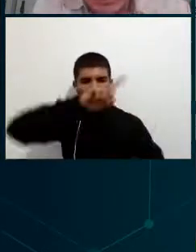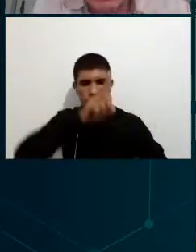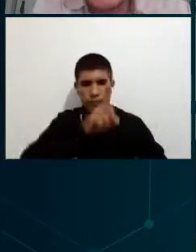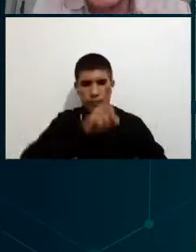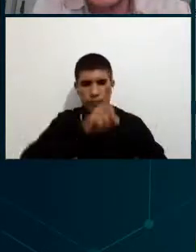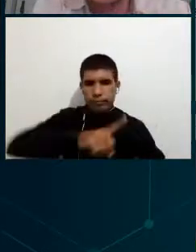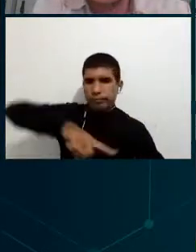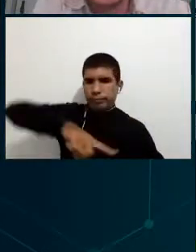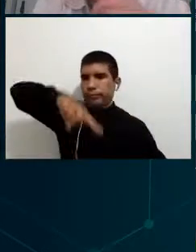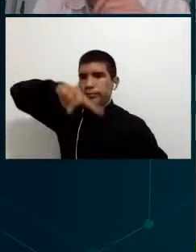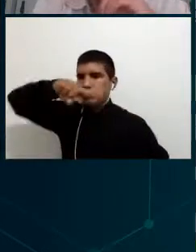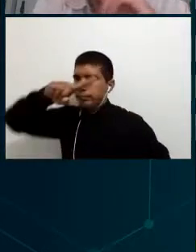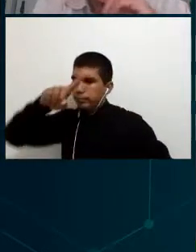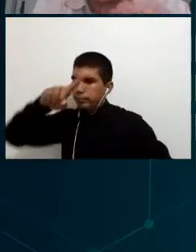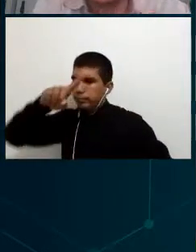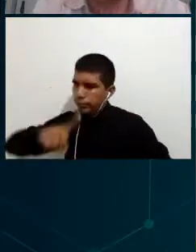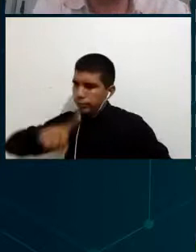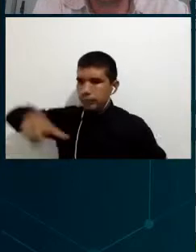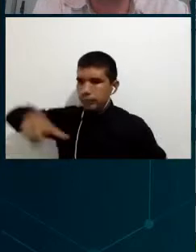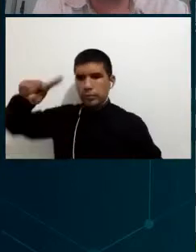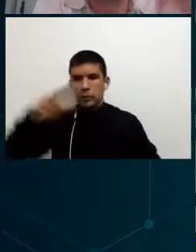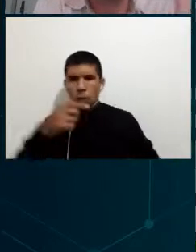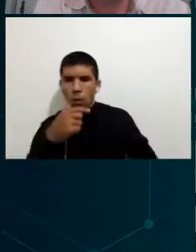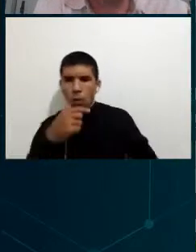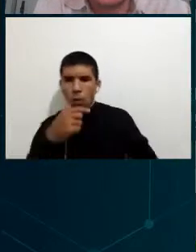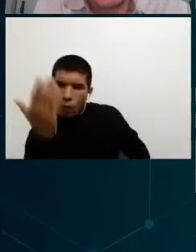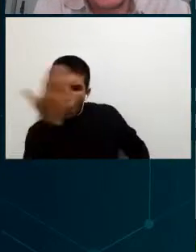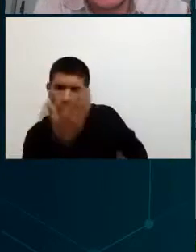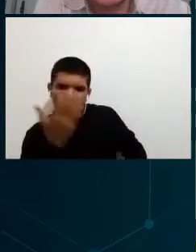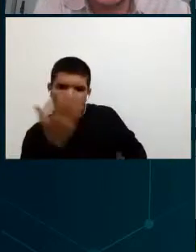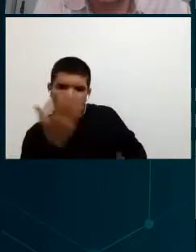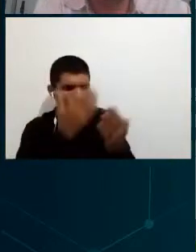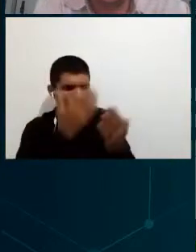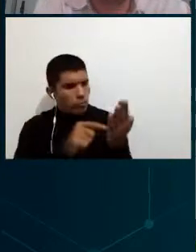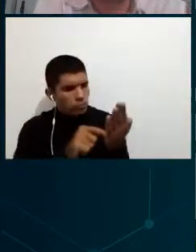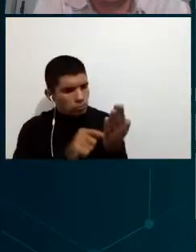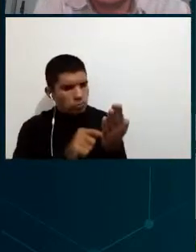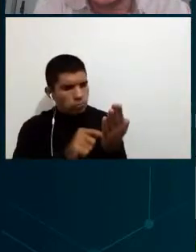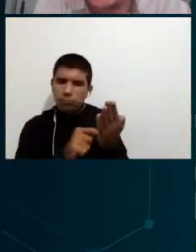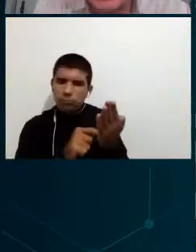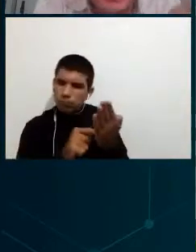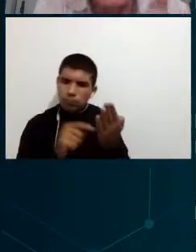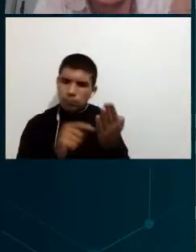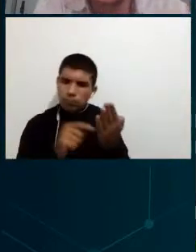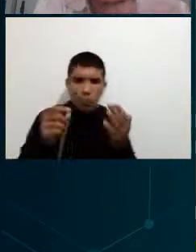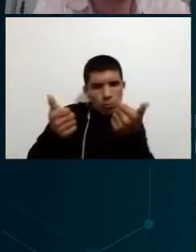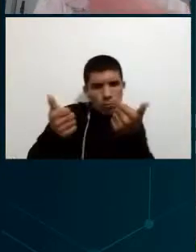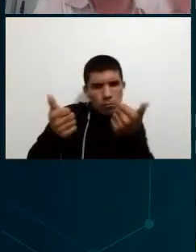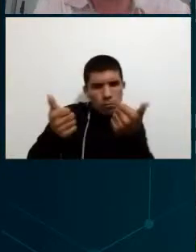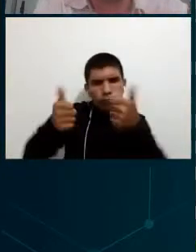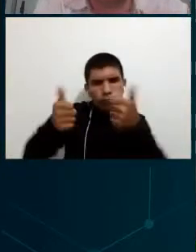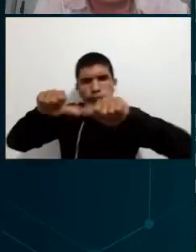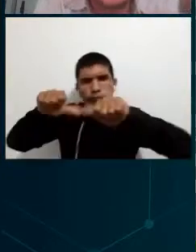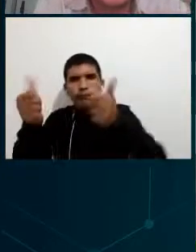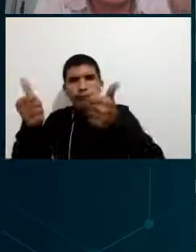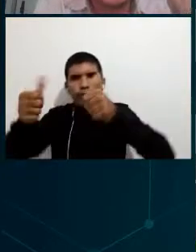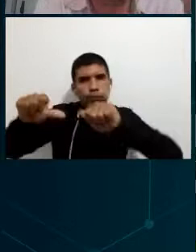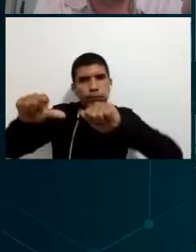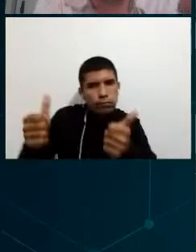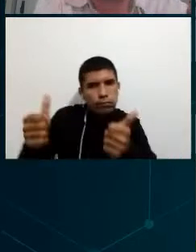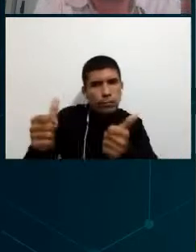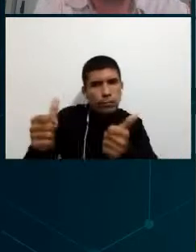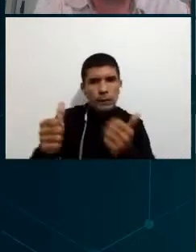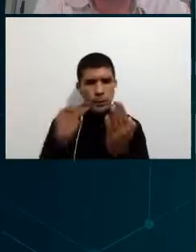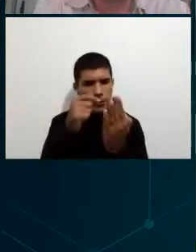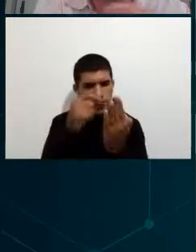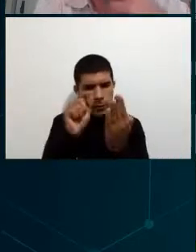también con la velocidad del canal jugamos un poco para tratar de identificar esos bits de información, cuánto se demoraban